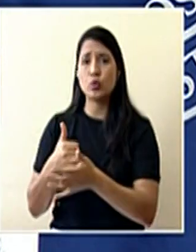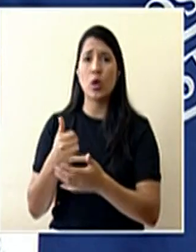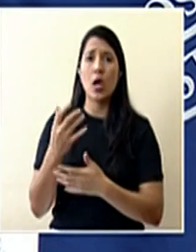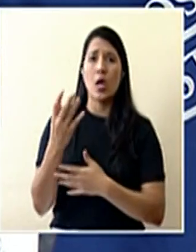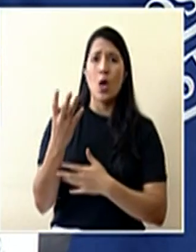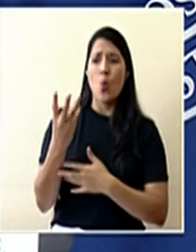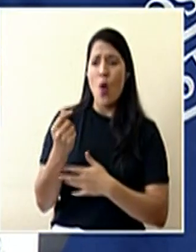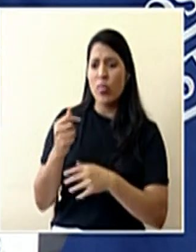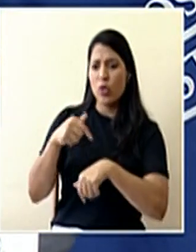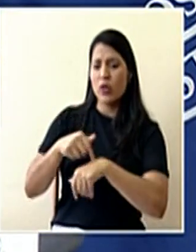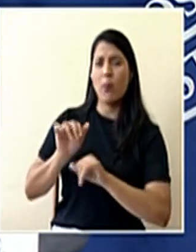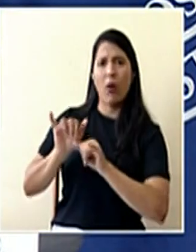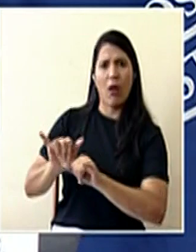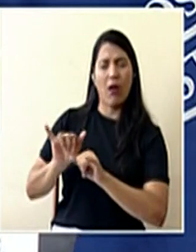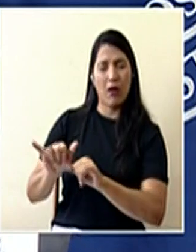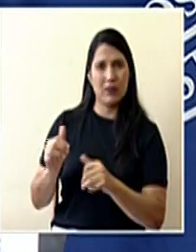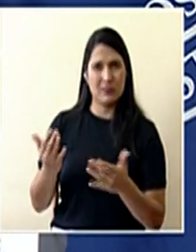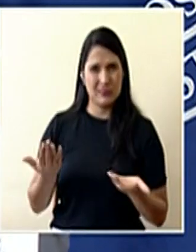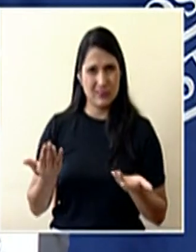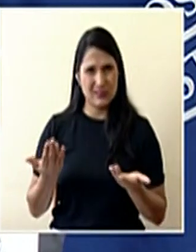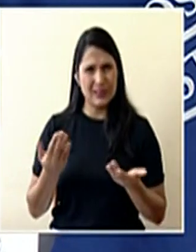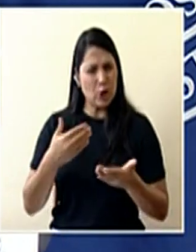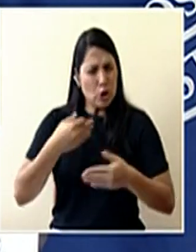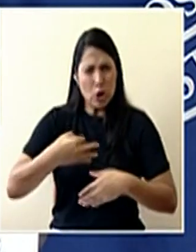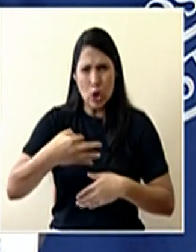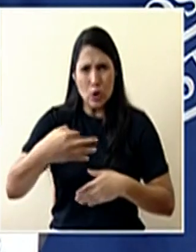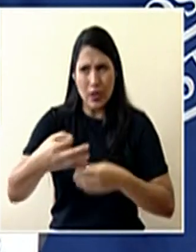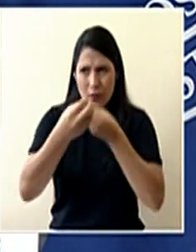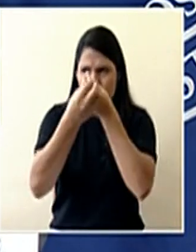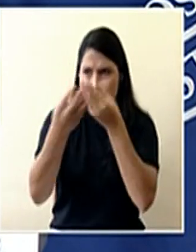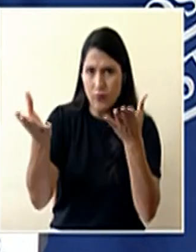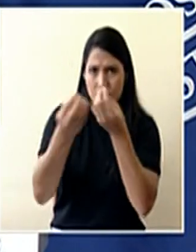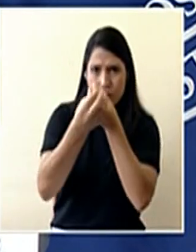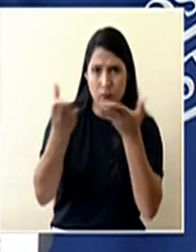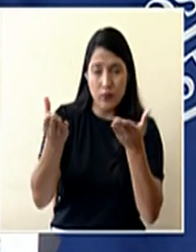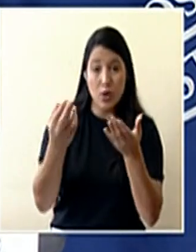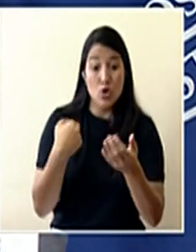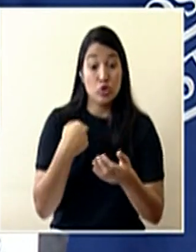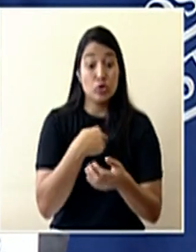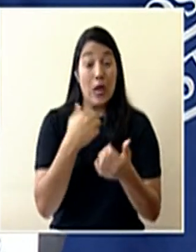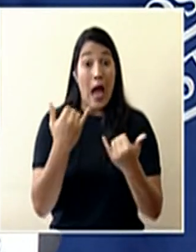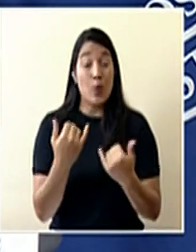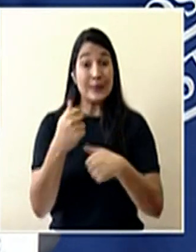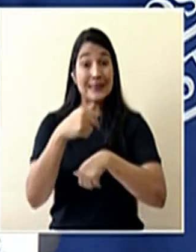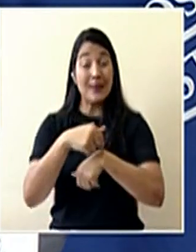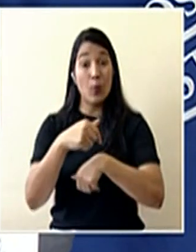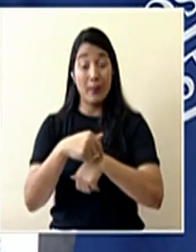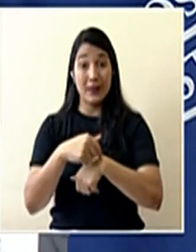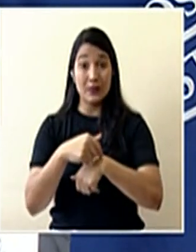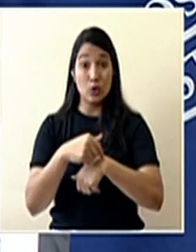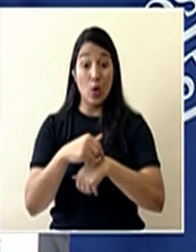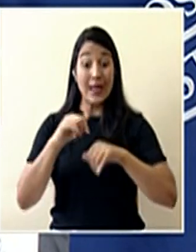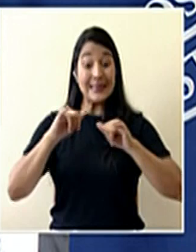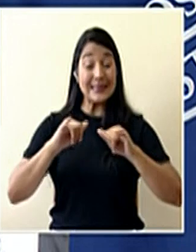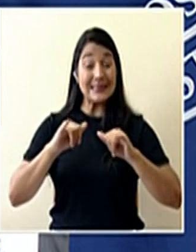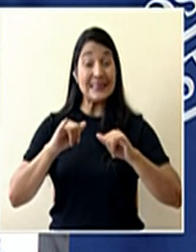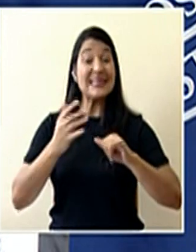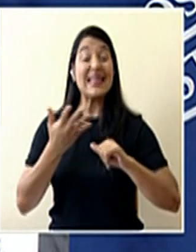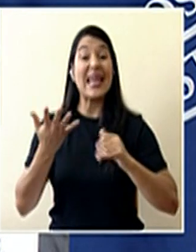esos servicios, y eso lo estamos actualizando todos los días. Nosotros estamos en este momento abocados para